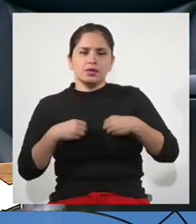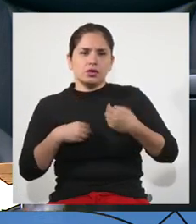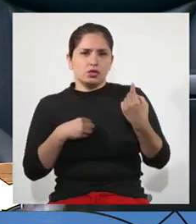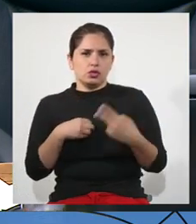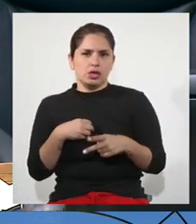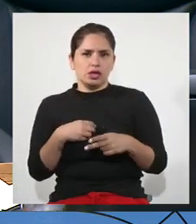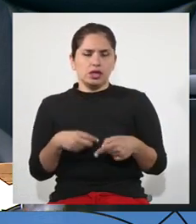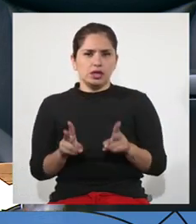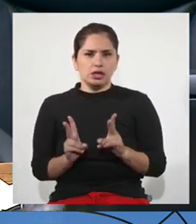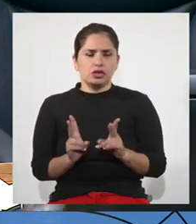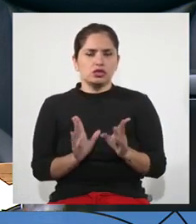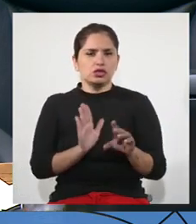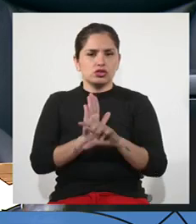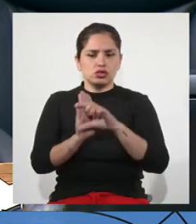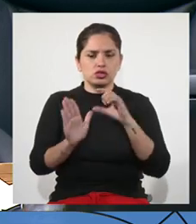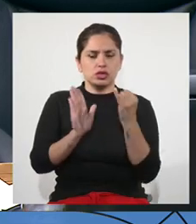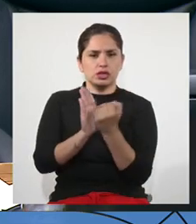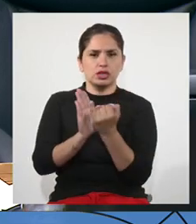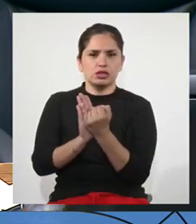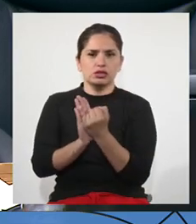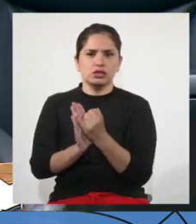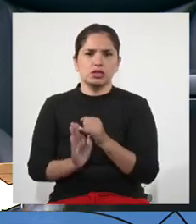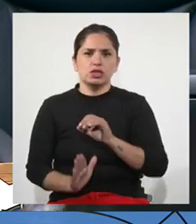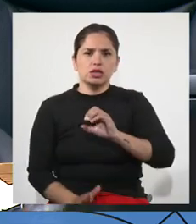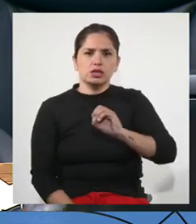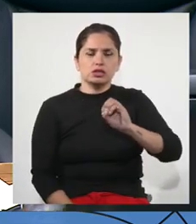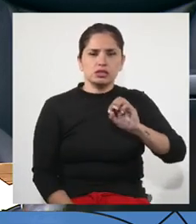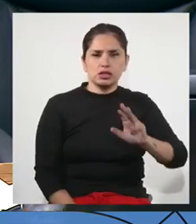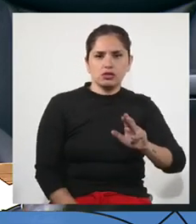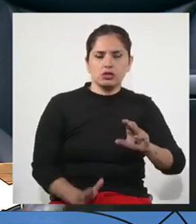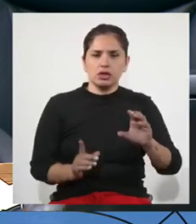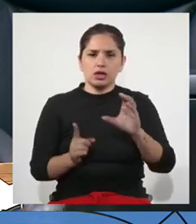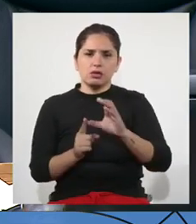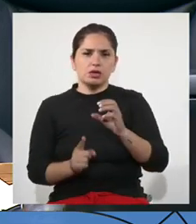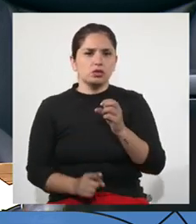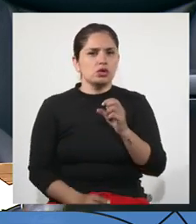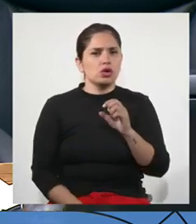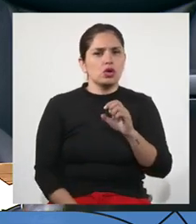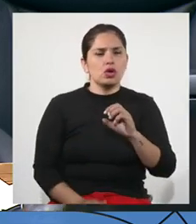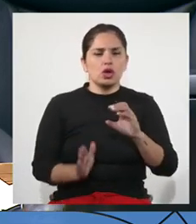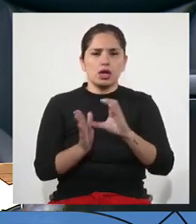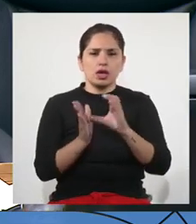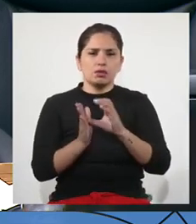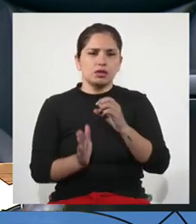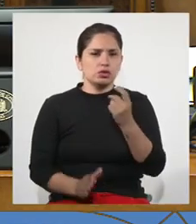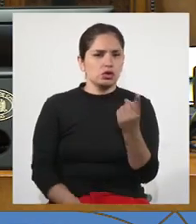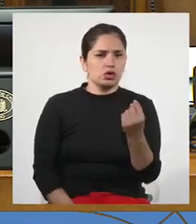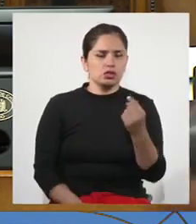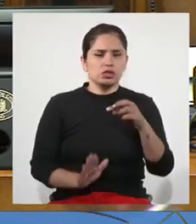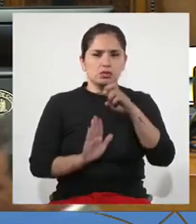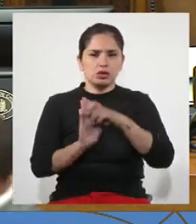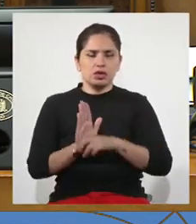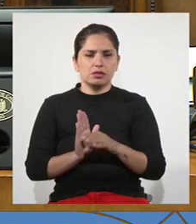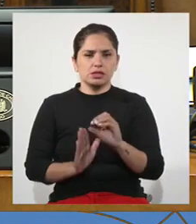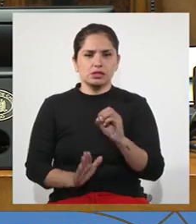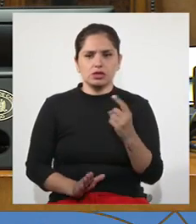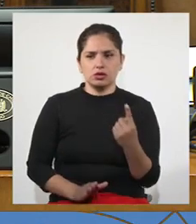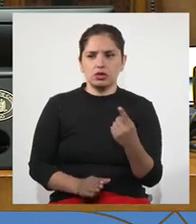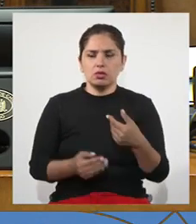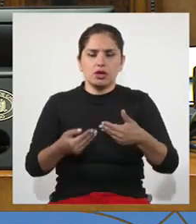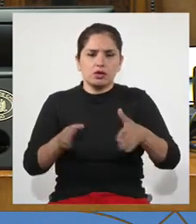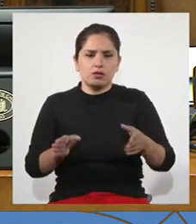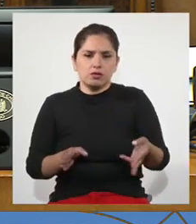una indicación a la partida 09, capítulo 11, programa 01, glosa 05. A ver, senadora, para poder reabrir la